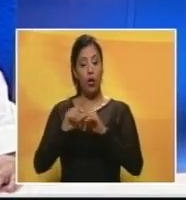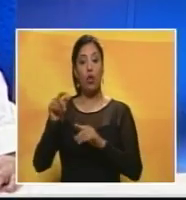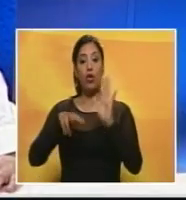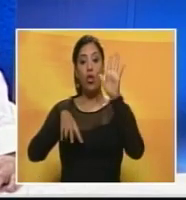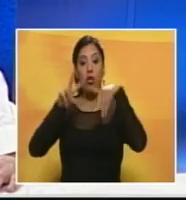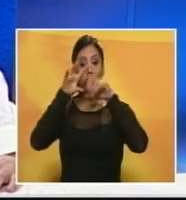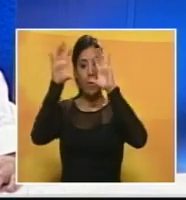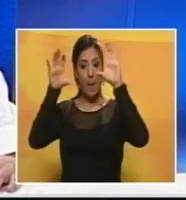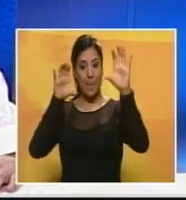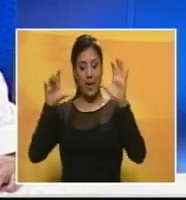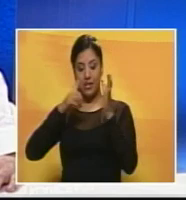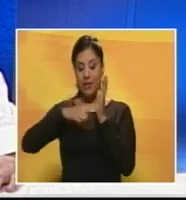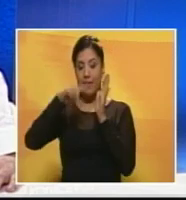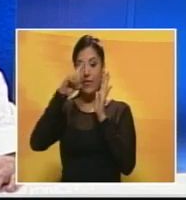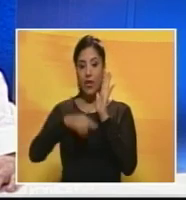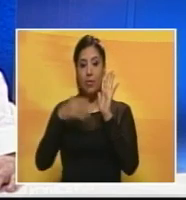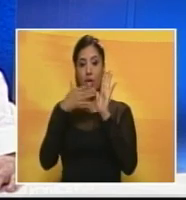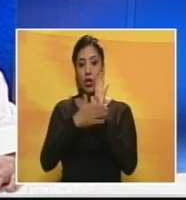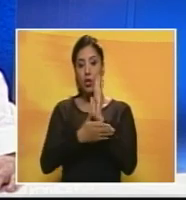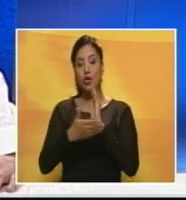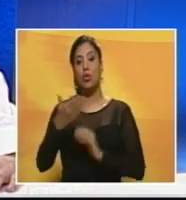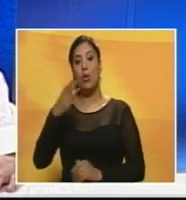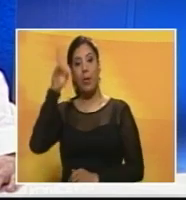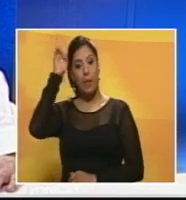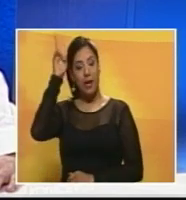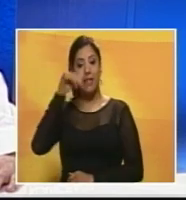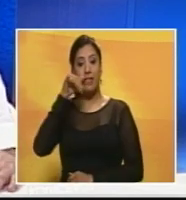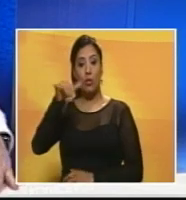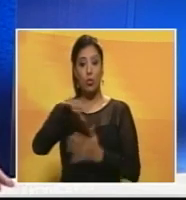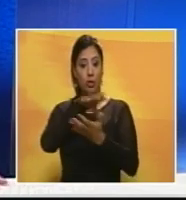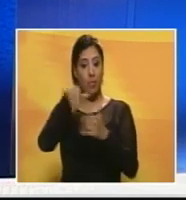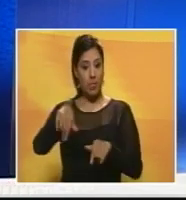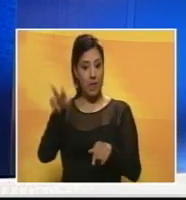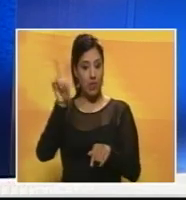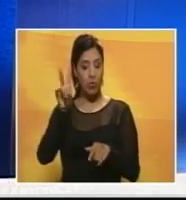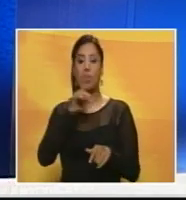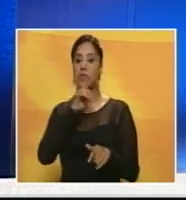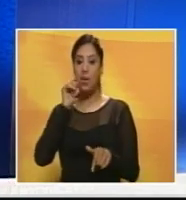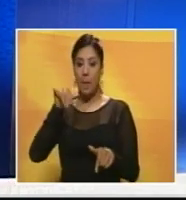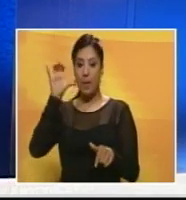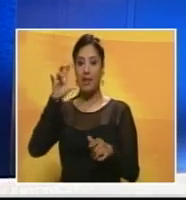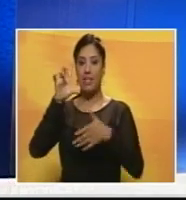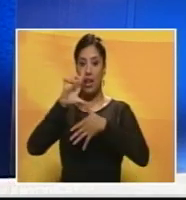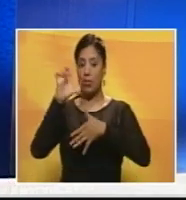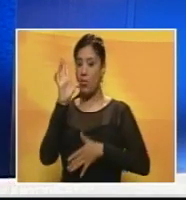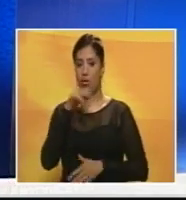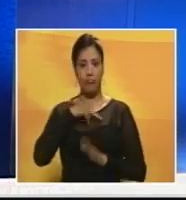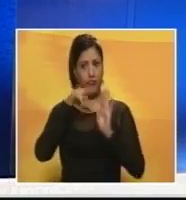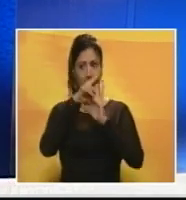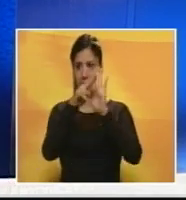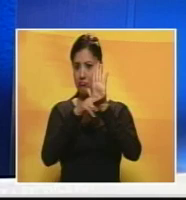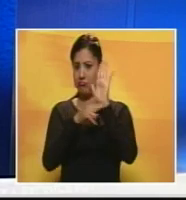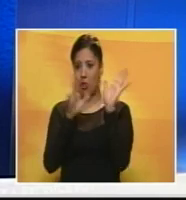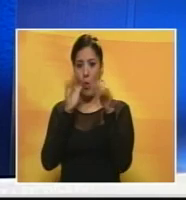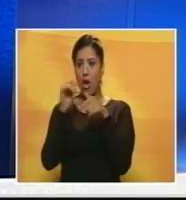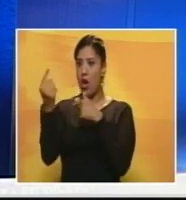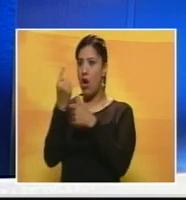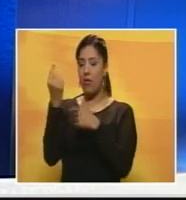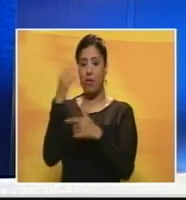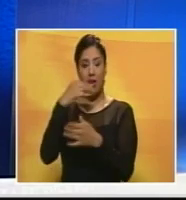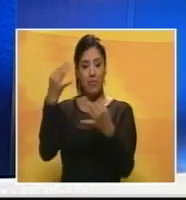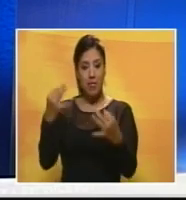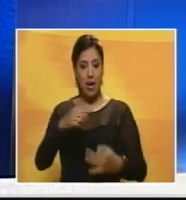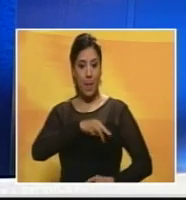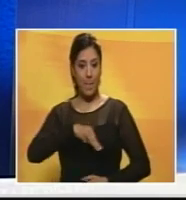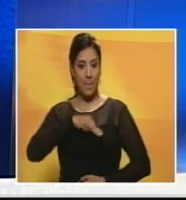Los 12 países firmantes de la Declaración de Lima, en la que denuncian la situación de Venezuela, afirmaron que la nación latinoamericana no cumple con los requisitos y obligaciones para